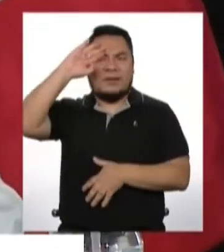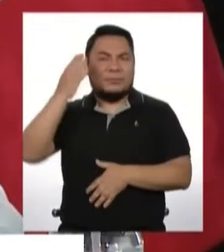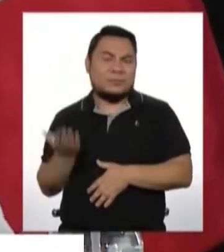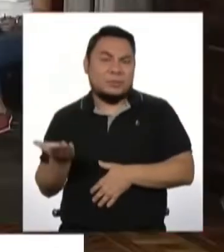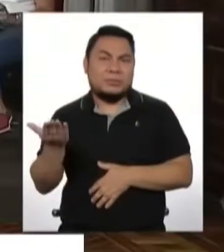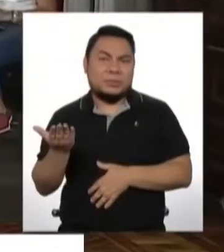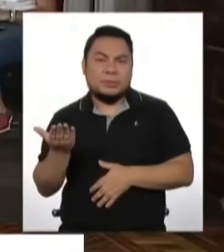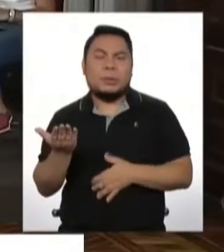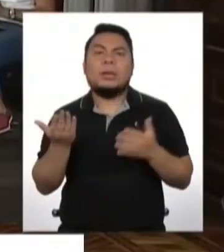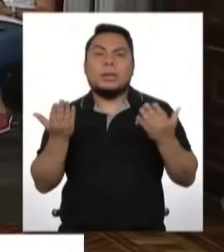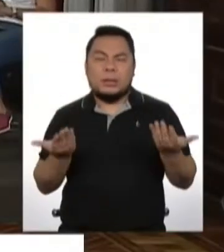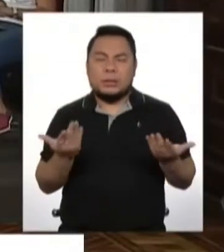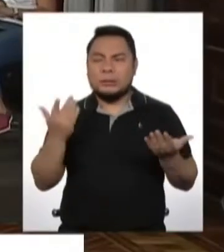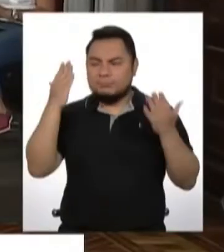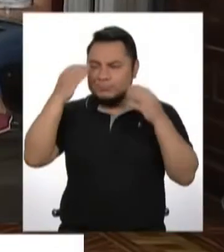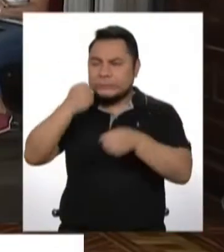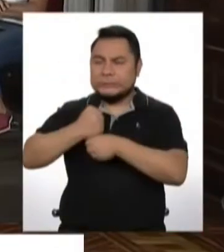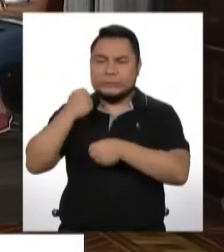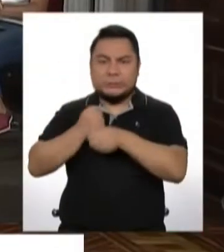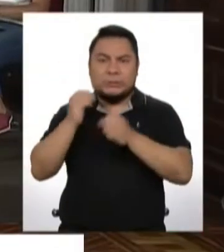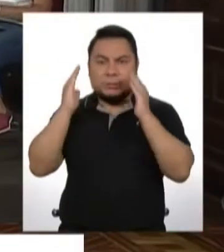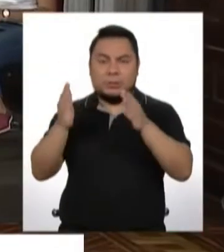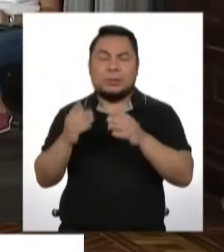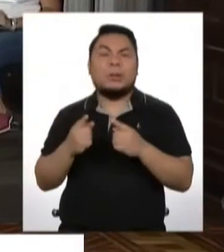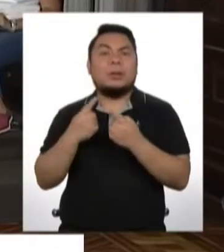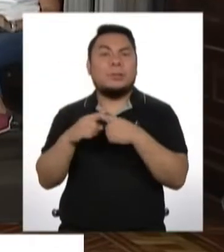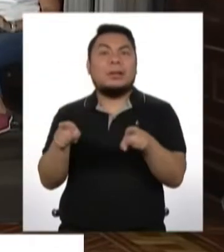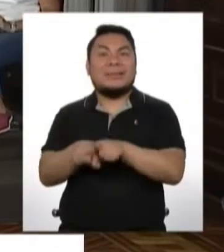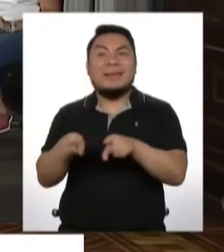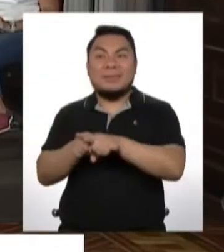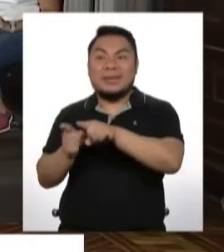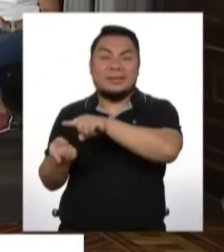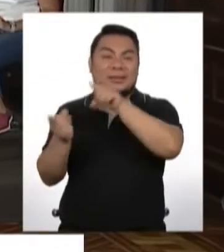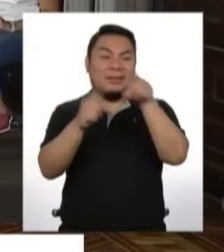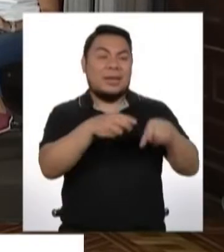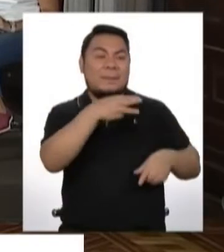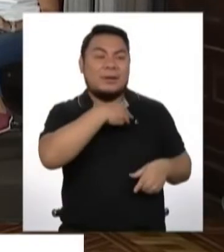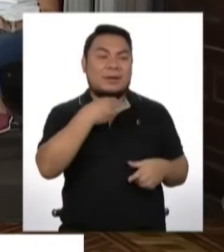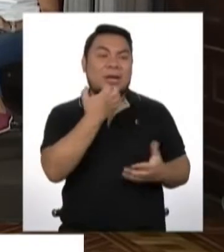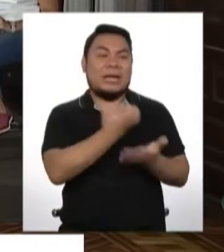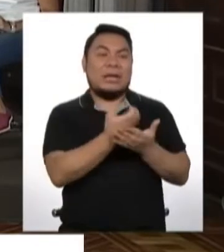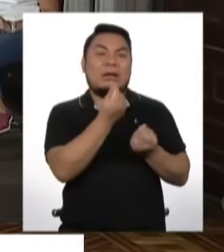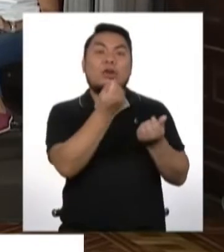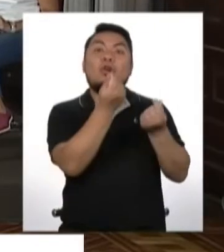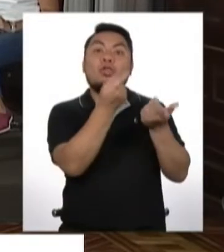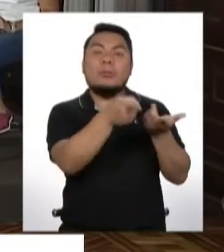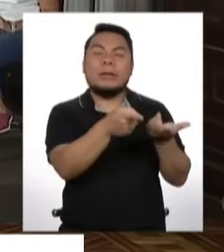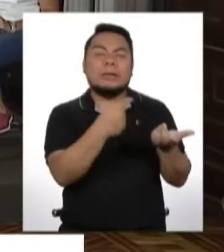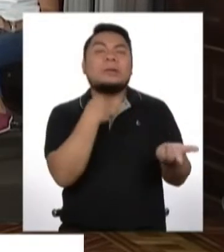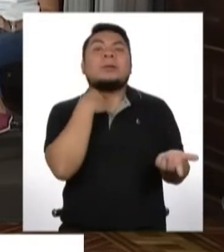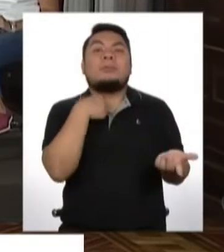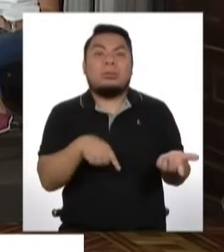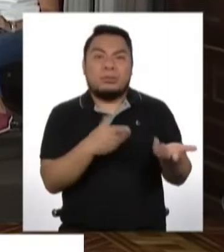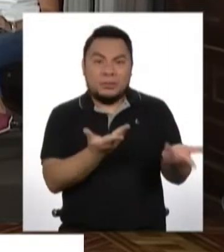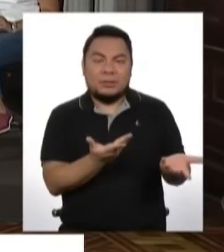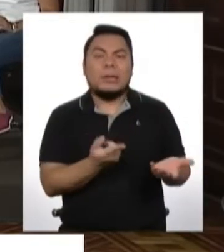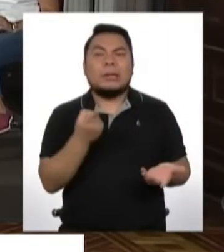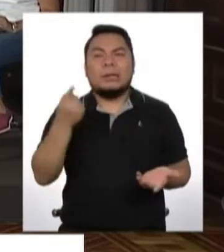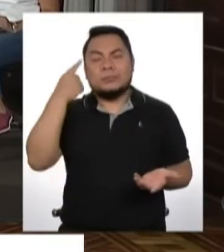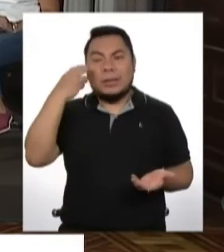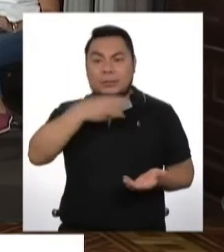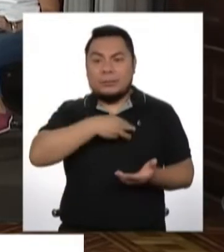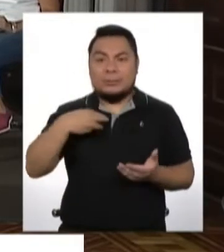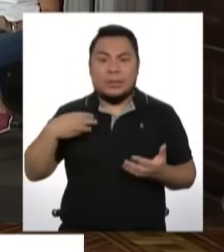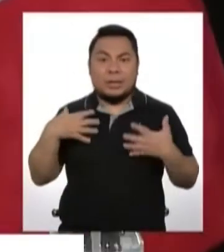del COVID-19, sabemos que también tiene efecto en la economía y entonces el esfuerzo grande del sistema de salud